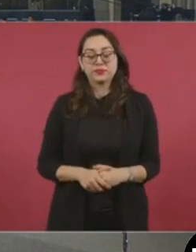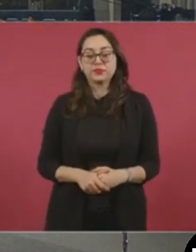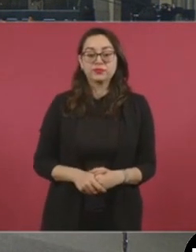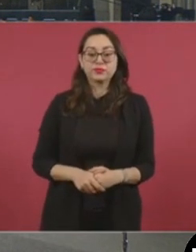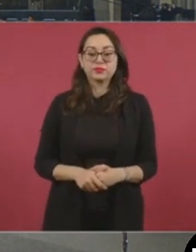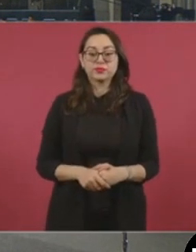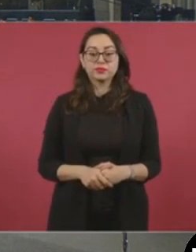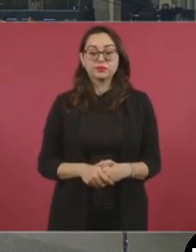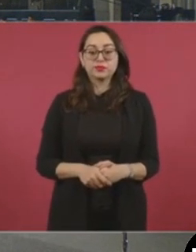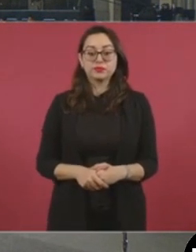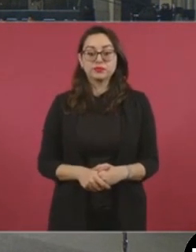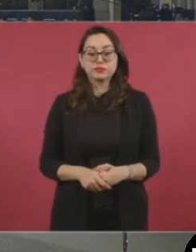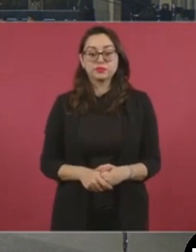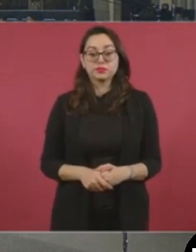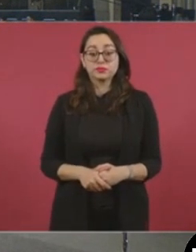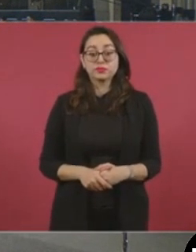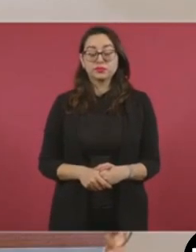interesante